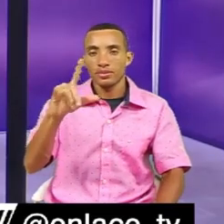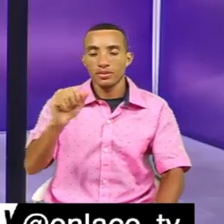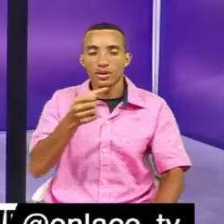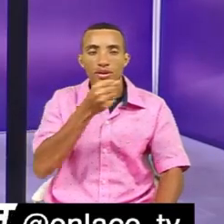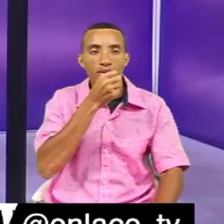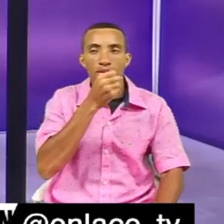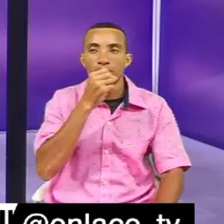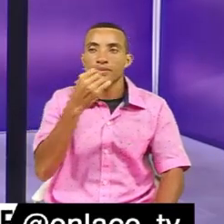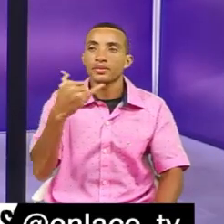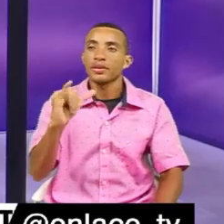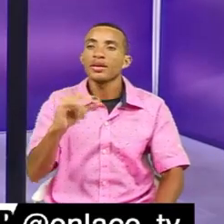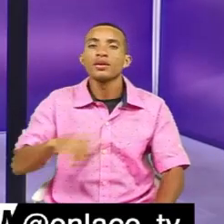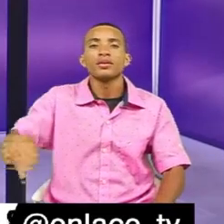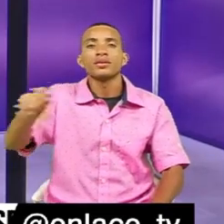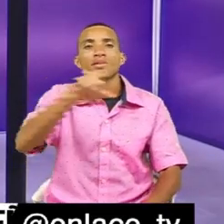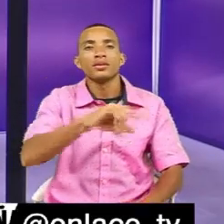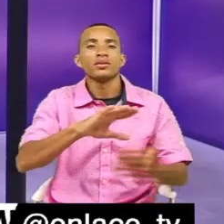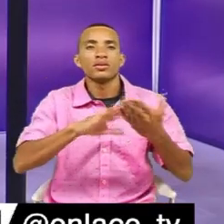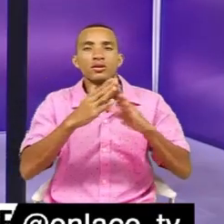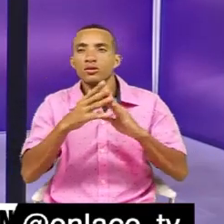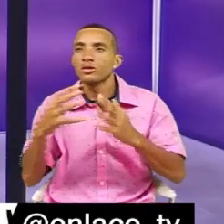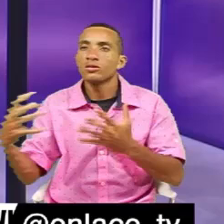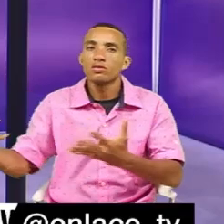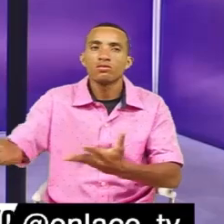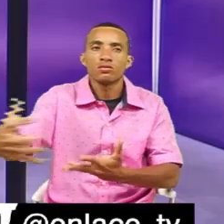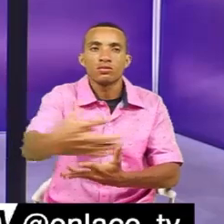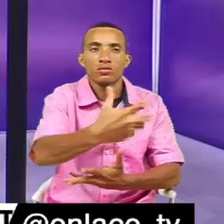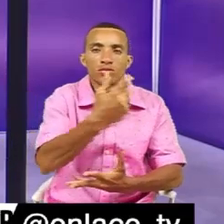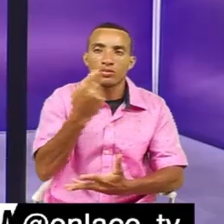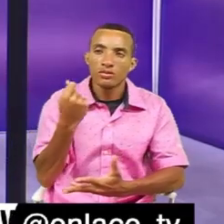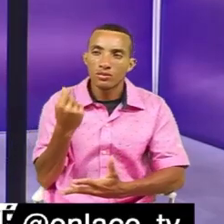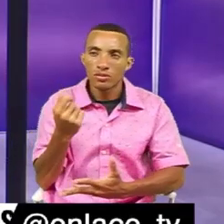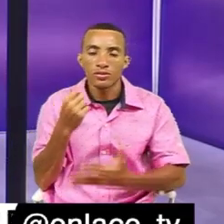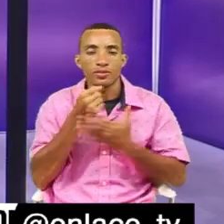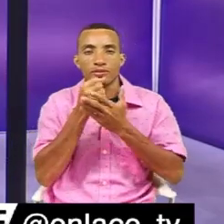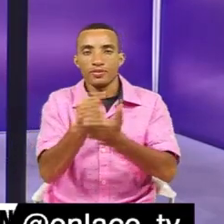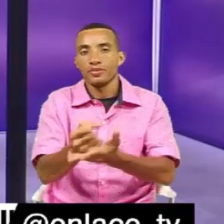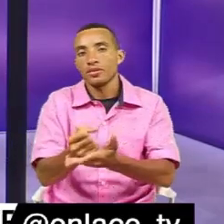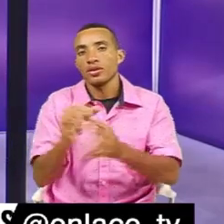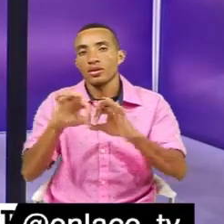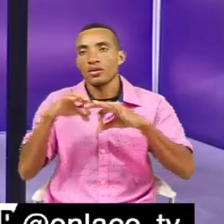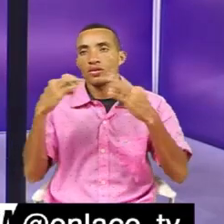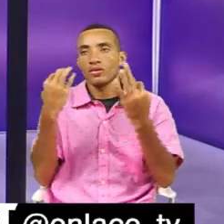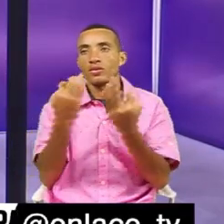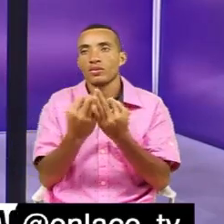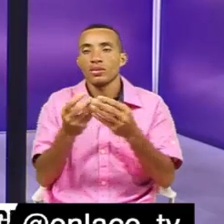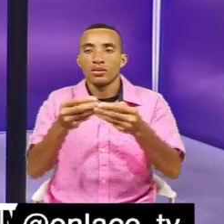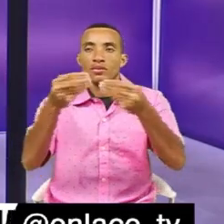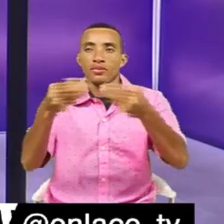ya de pronto la comunidad ha podido colectar para ayudar a esta familia que ha perdido esto por el incendio.